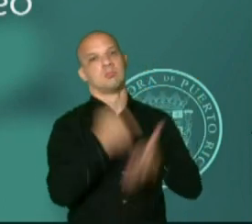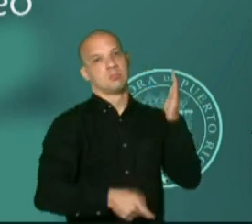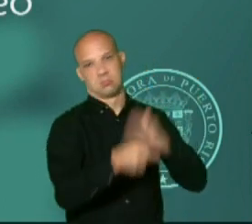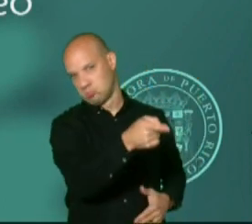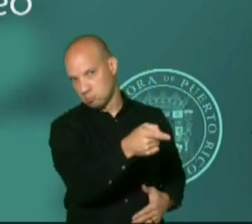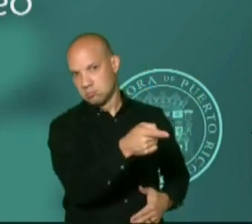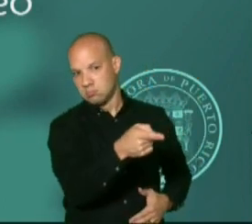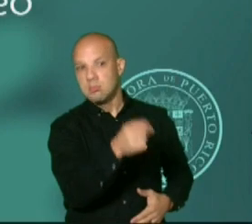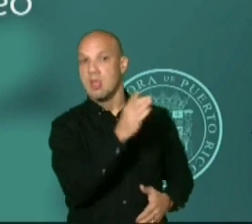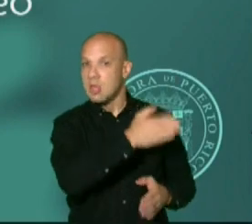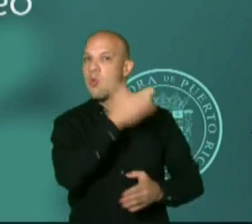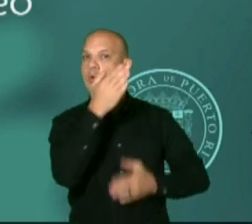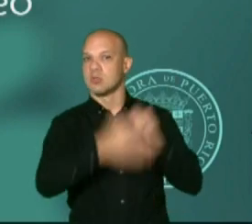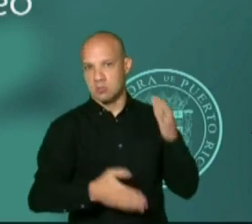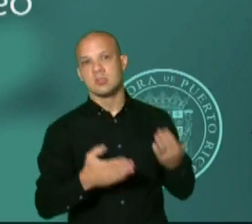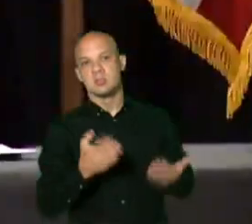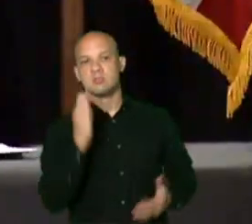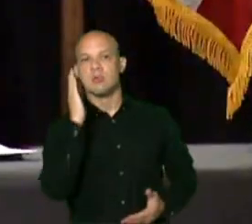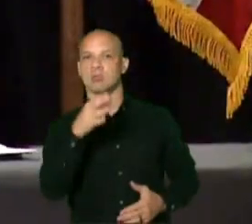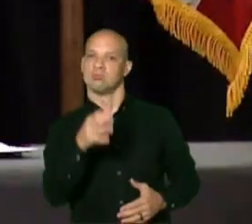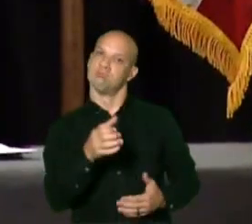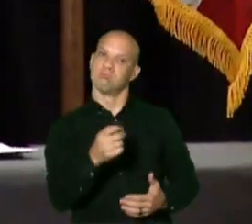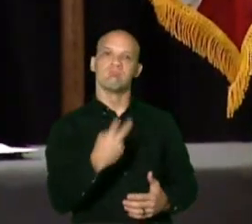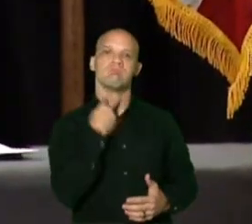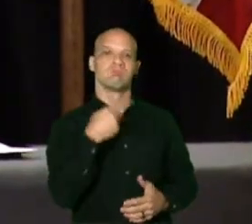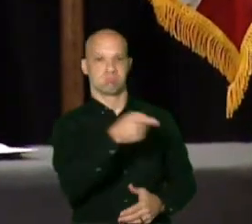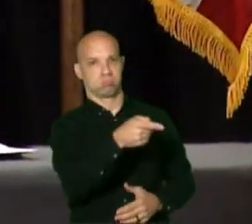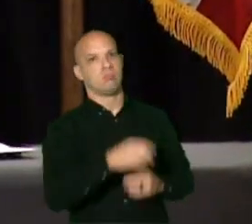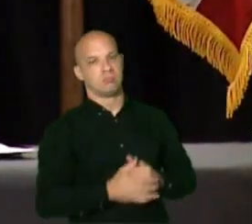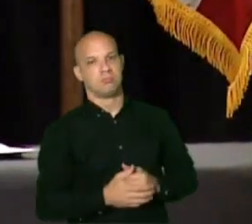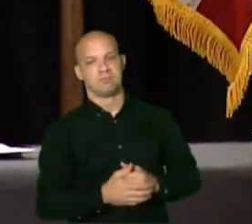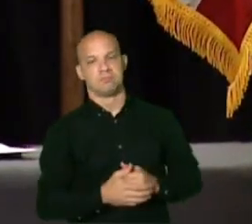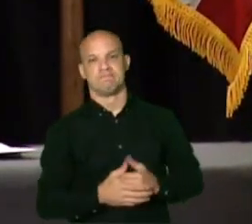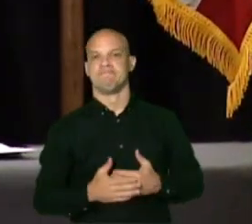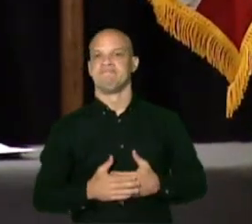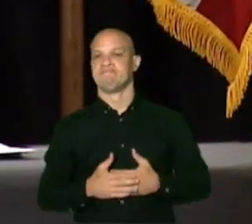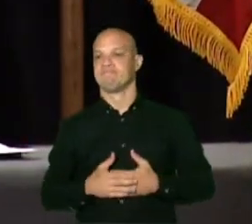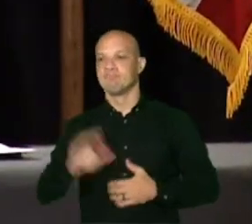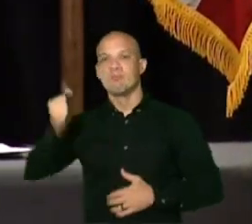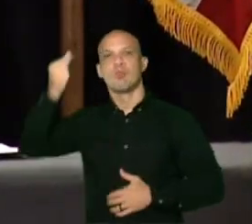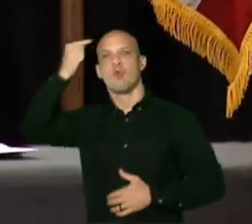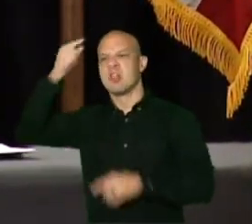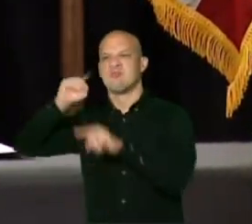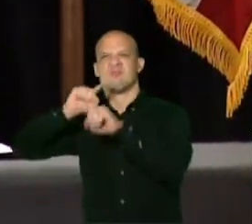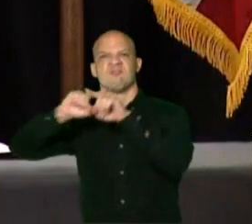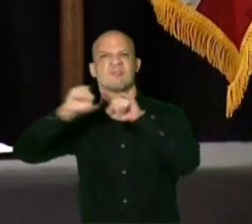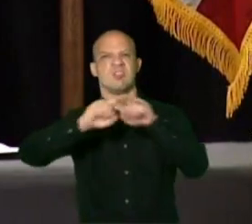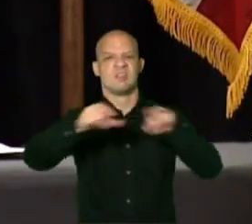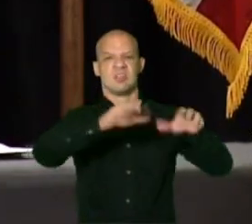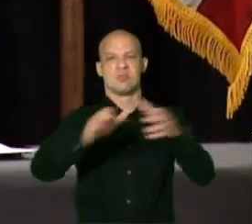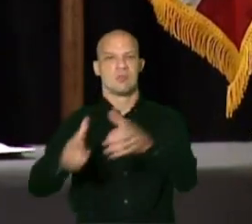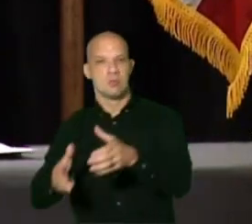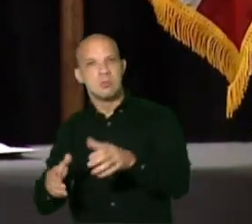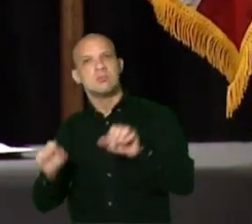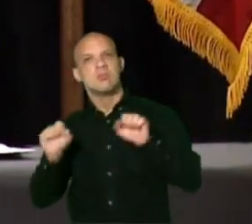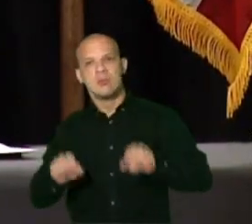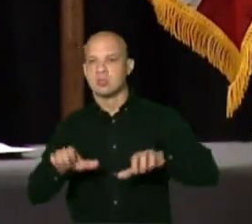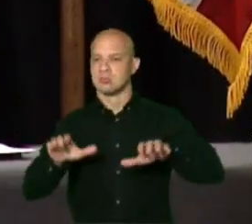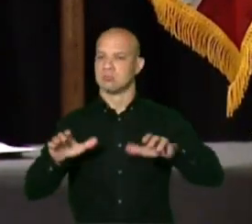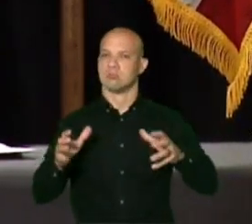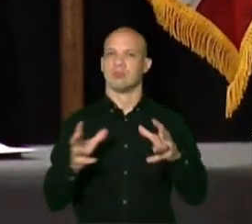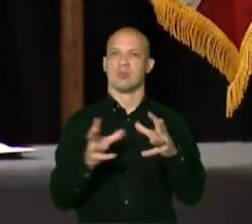y consecuencias por el incumplimiento de la orden ejecutiva. Las entidades gubernamentales podrán llevar a cabo cualquier